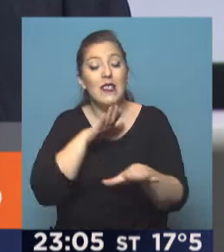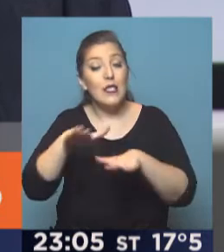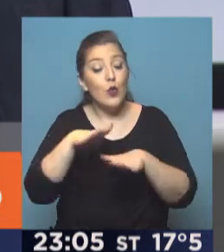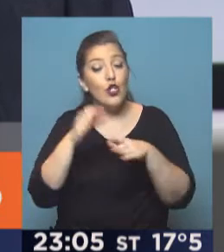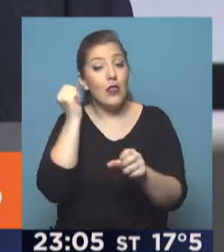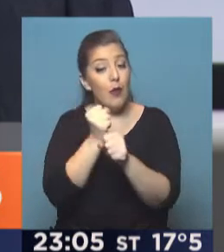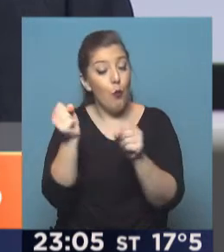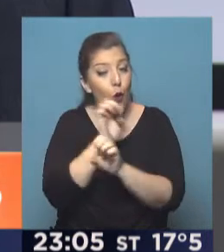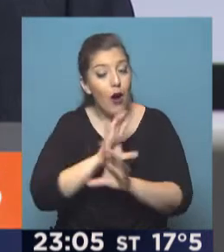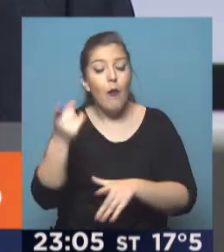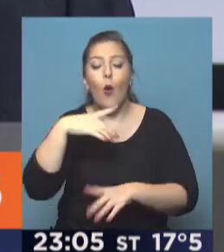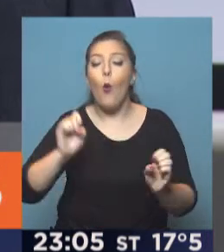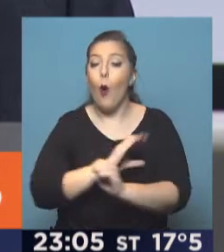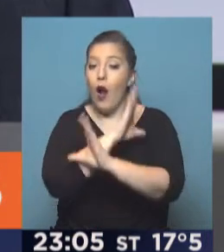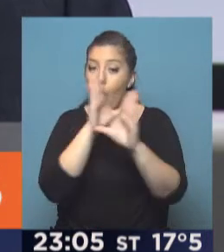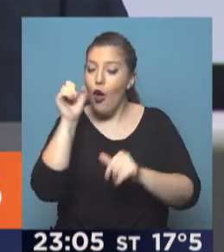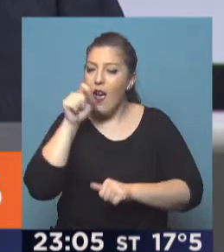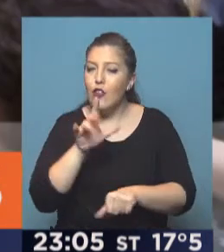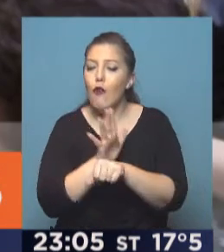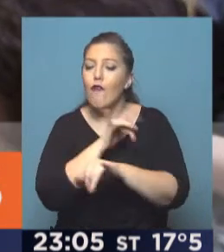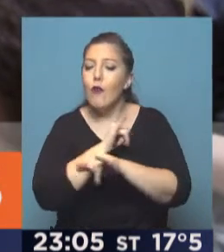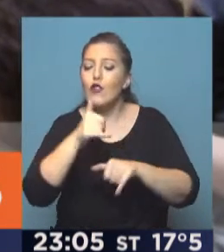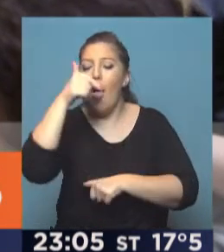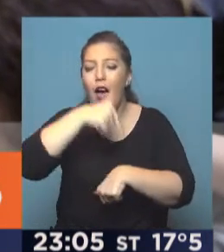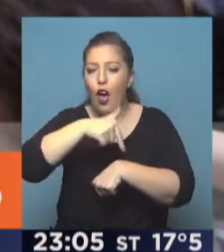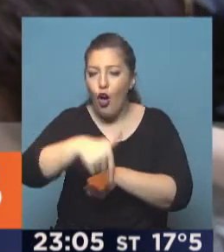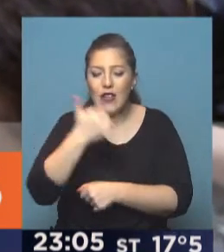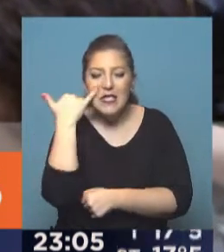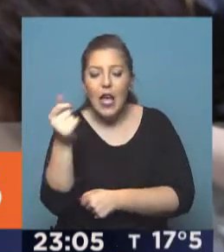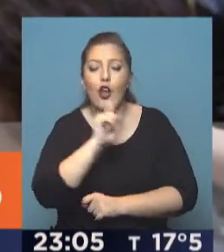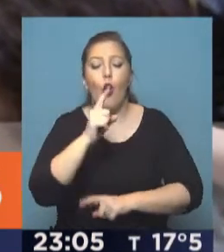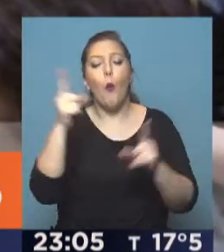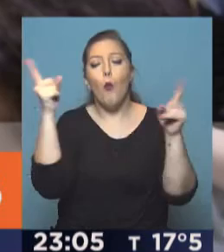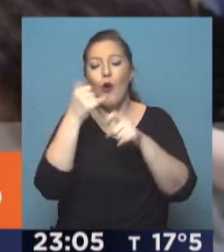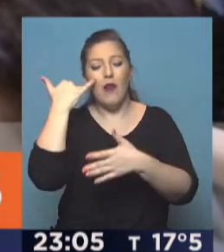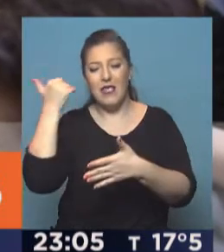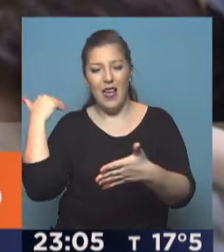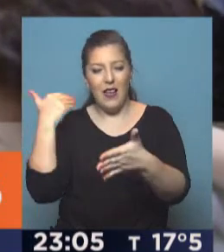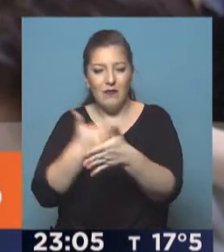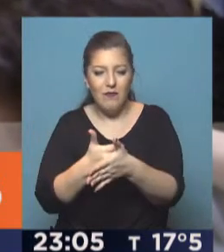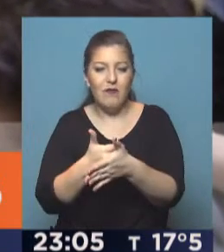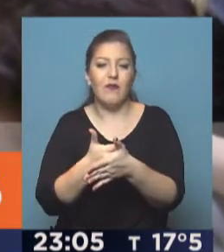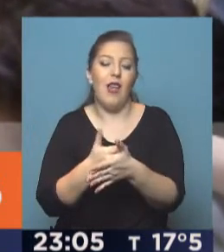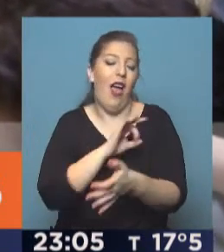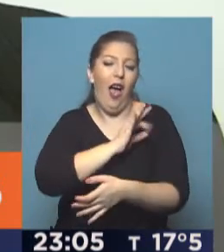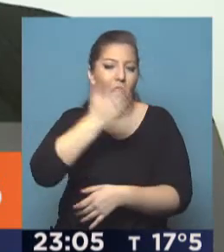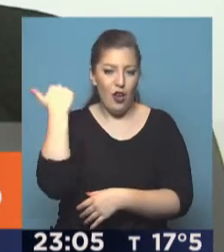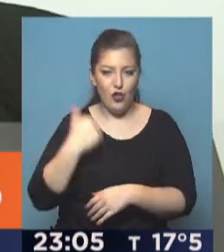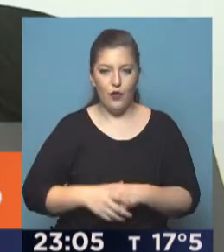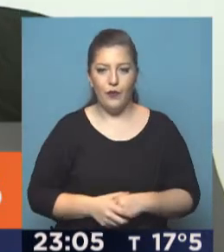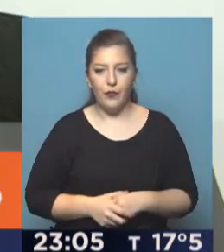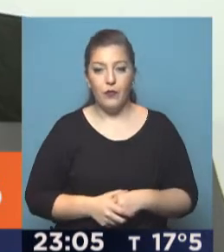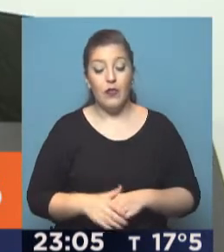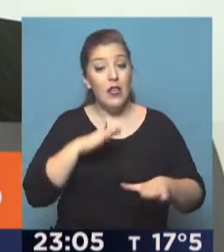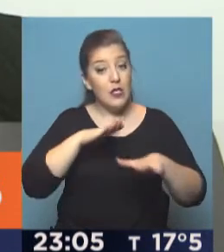Argentina, aunque aclaró que esto no es un dato de la actualidad, sino que es un problema estructural que se arrastra desde hace años. La